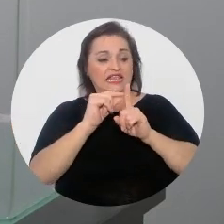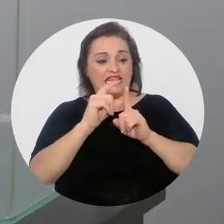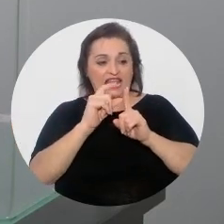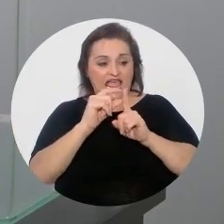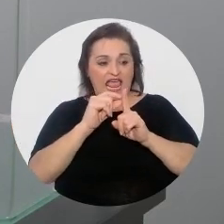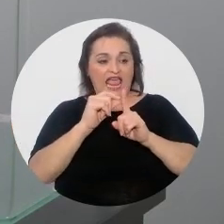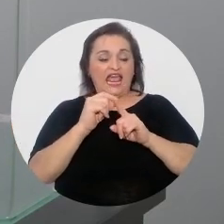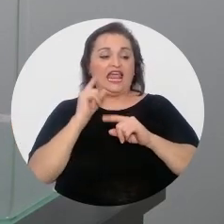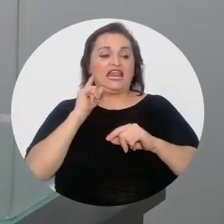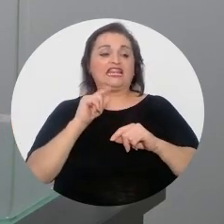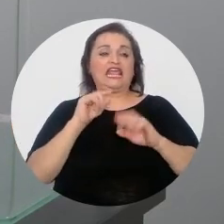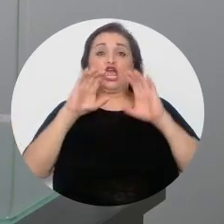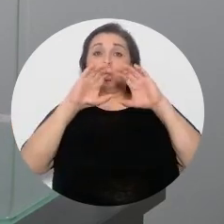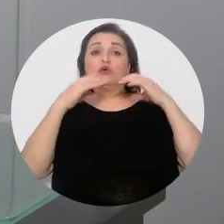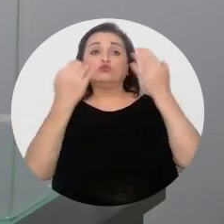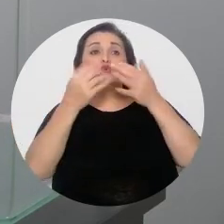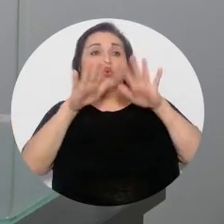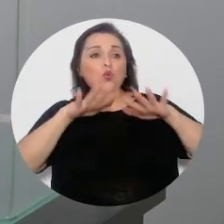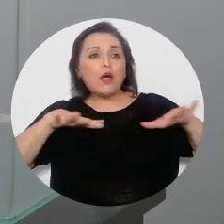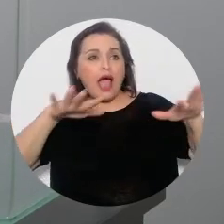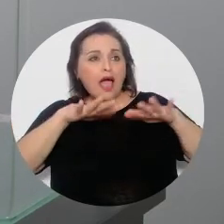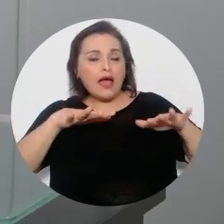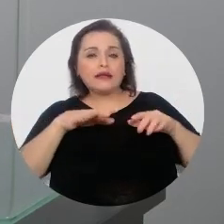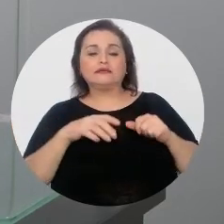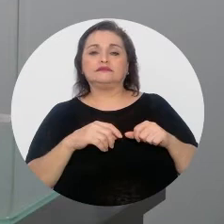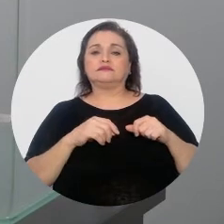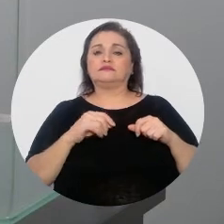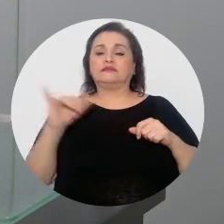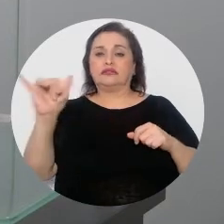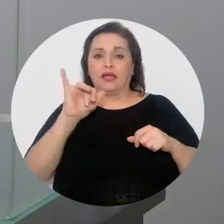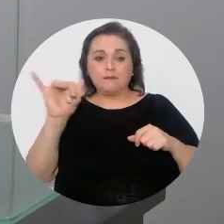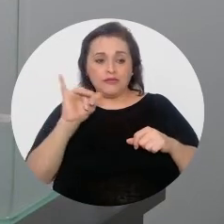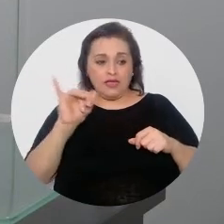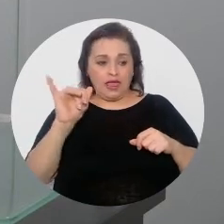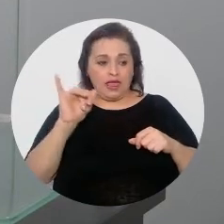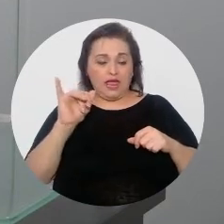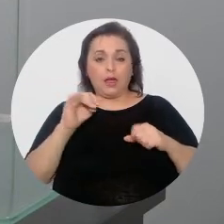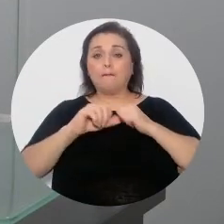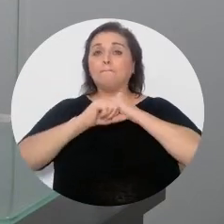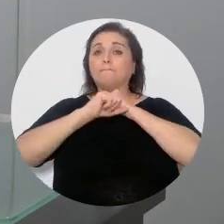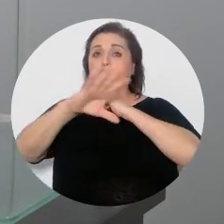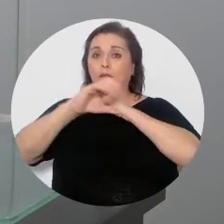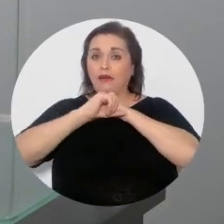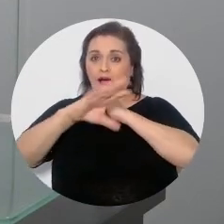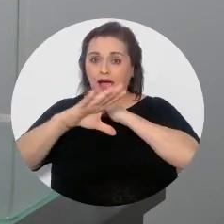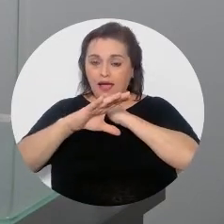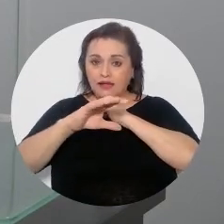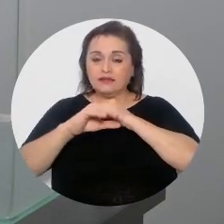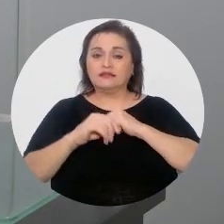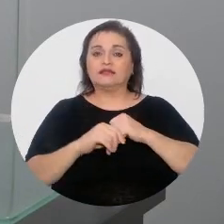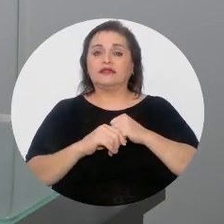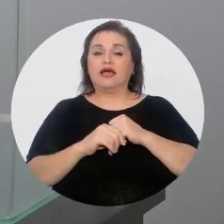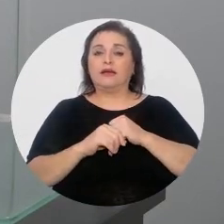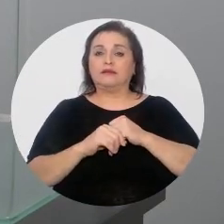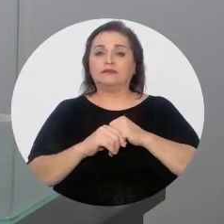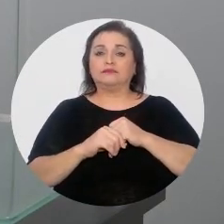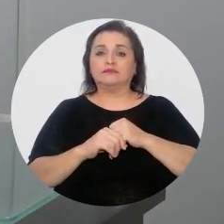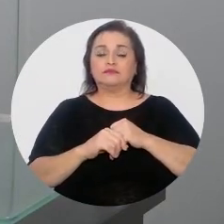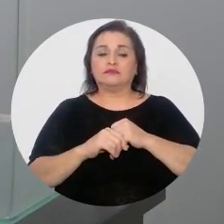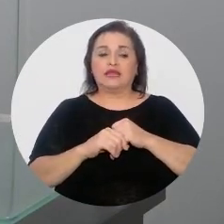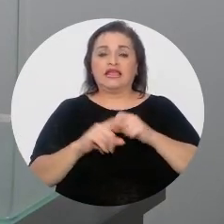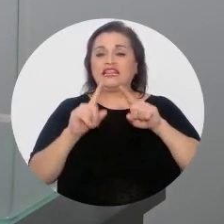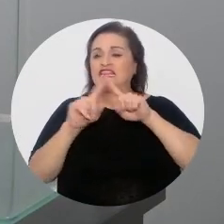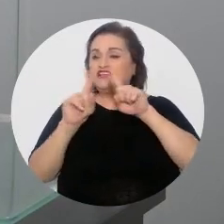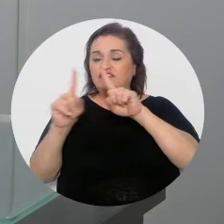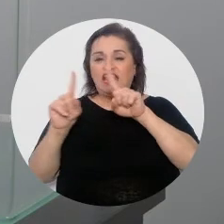el alquiler de clubes, lo que puede ser también la propaganda que